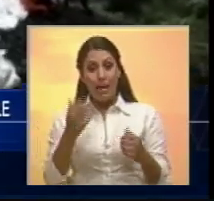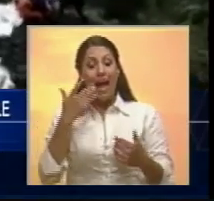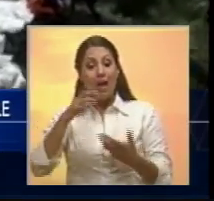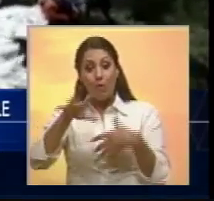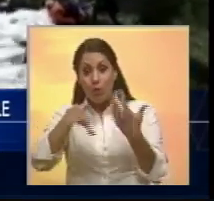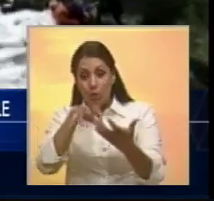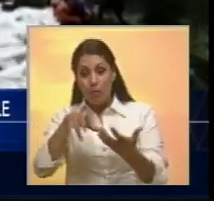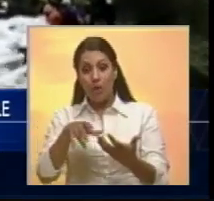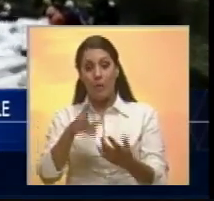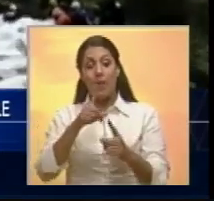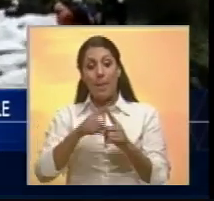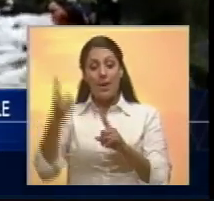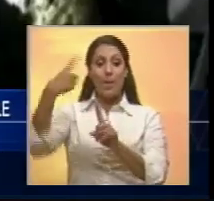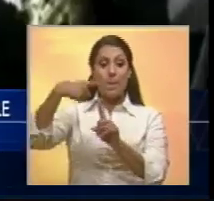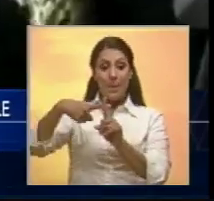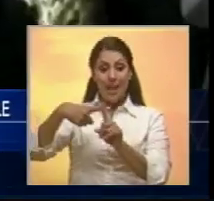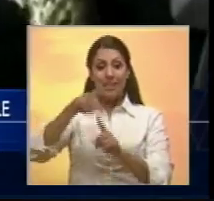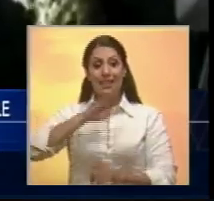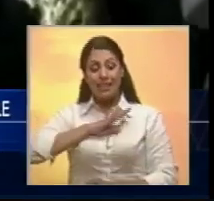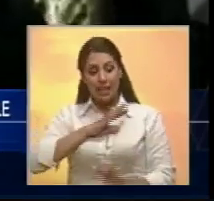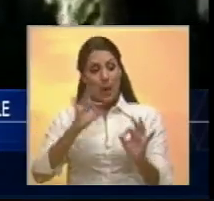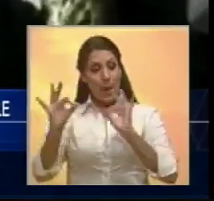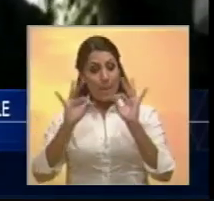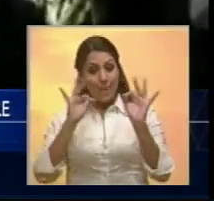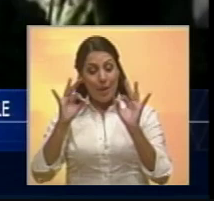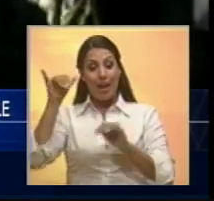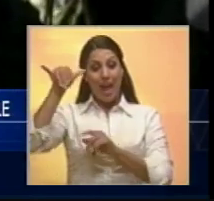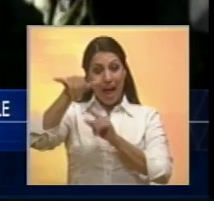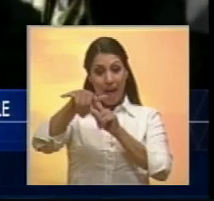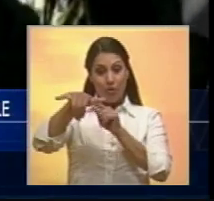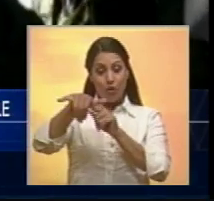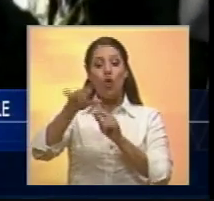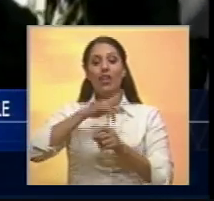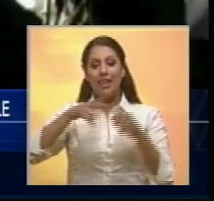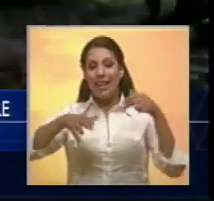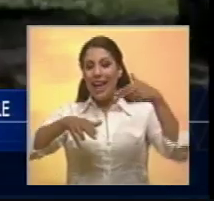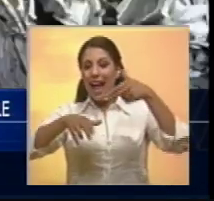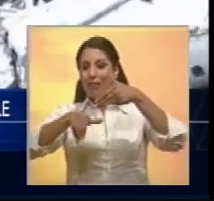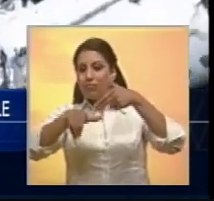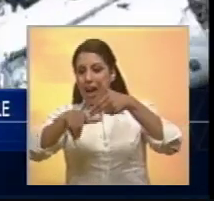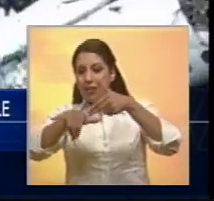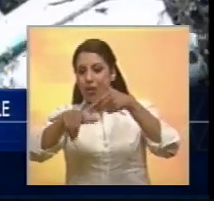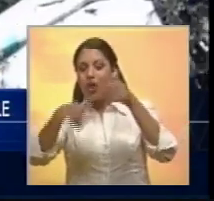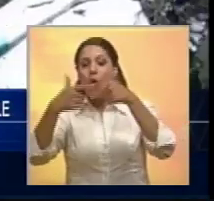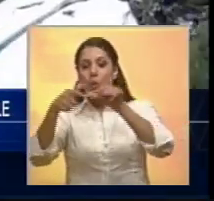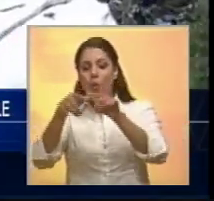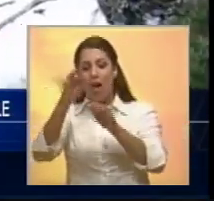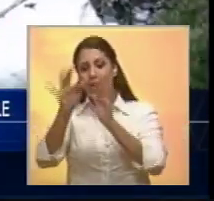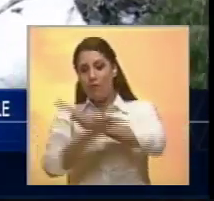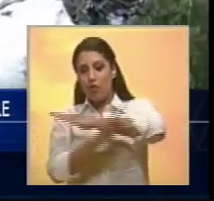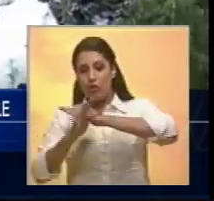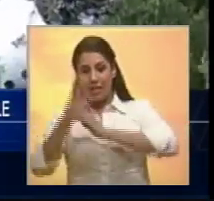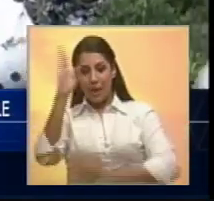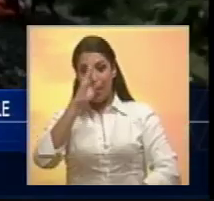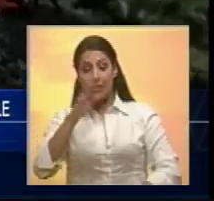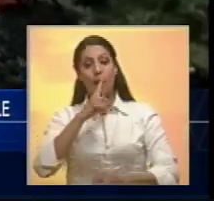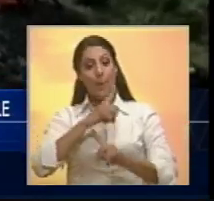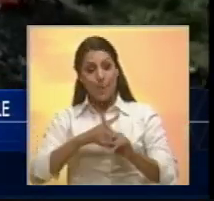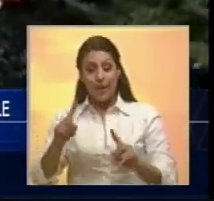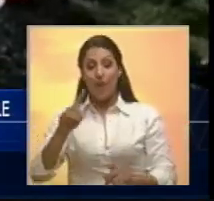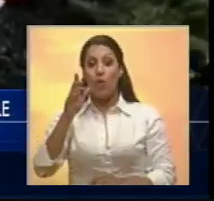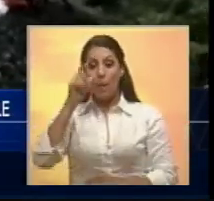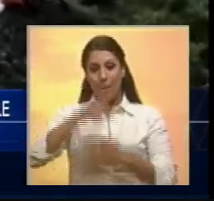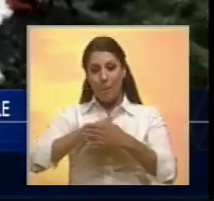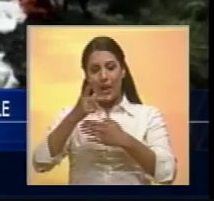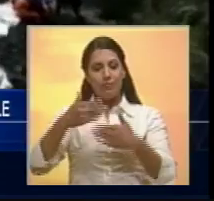un déficit. Agregó que inicialmente estaba previsto que la aeronave recargara en la ciudad boliviana de Cobija, frontera con Brasil, pero señaló que el